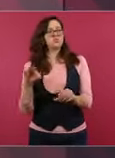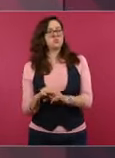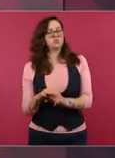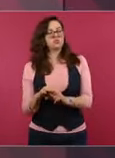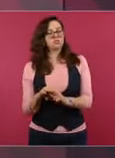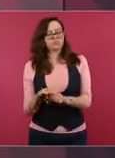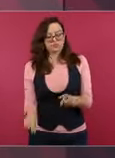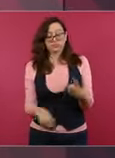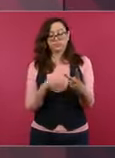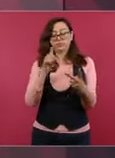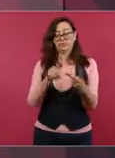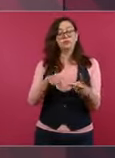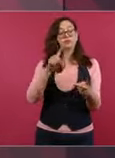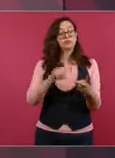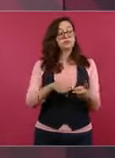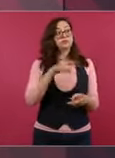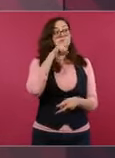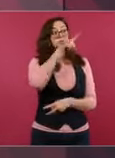en México.